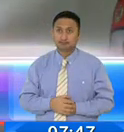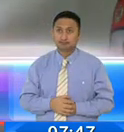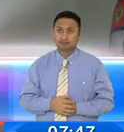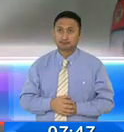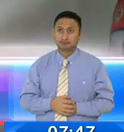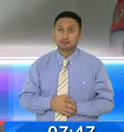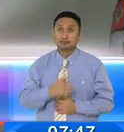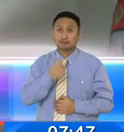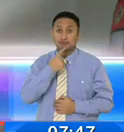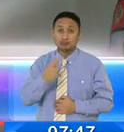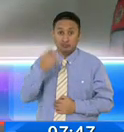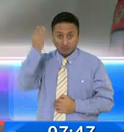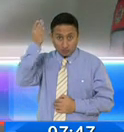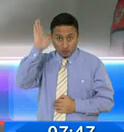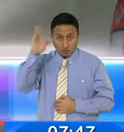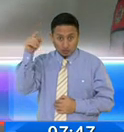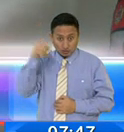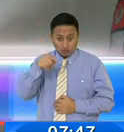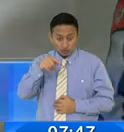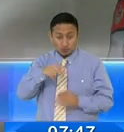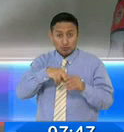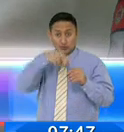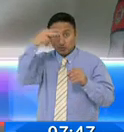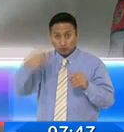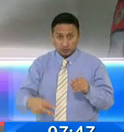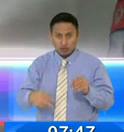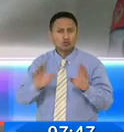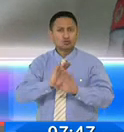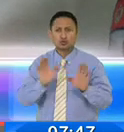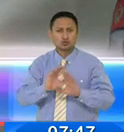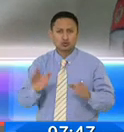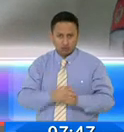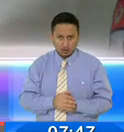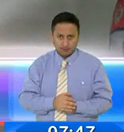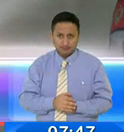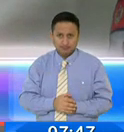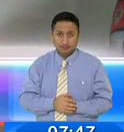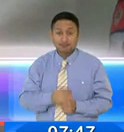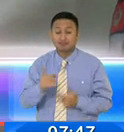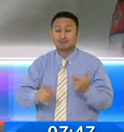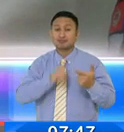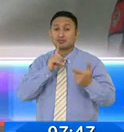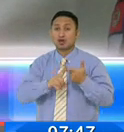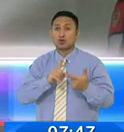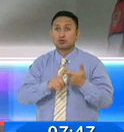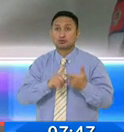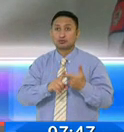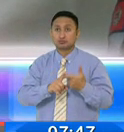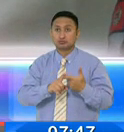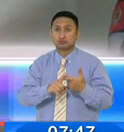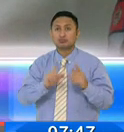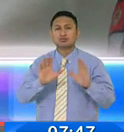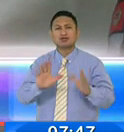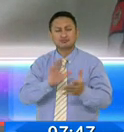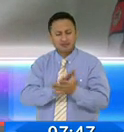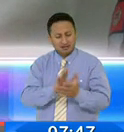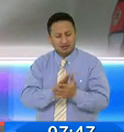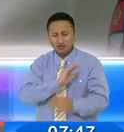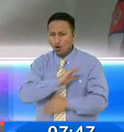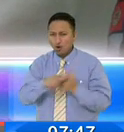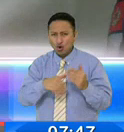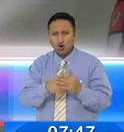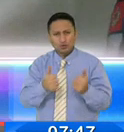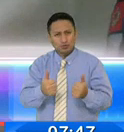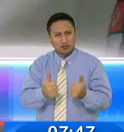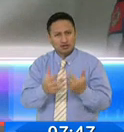Dios no quiere que tome esa decisión. Segundo, le decíamos que todo va a estar bien, menos